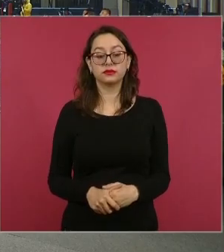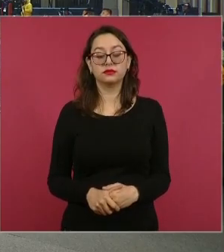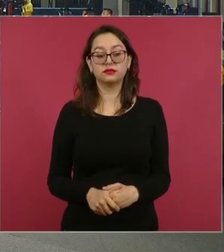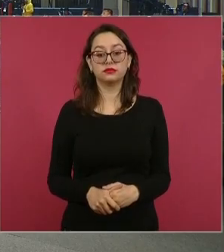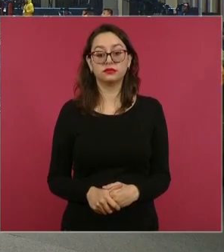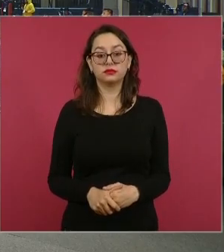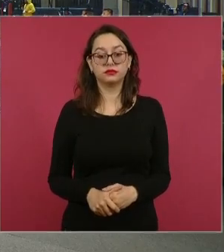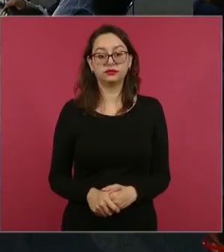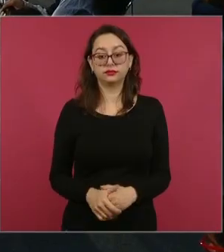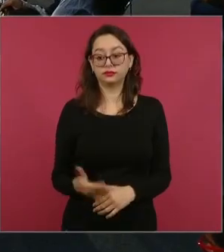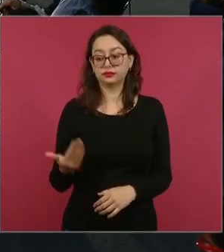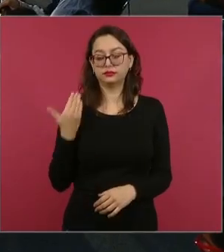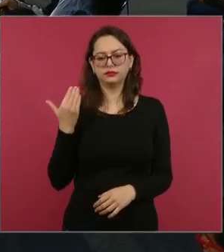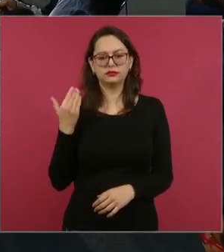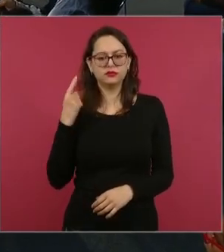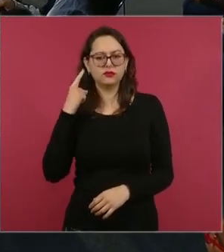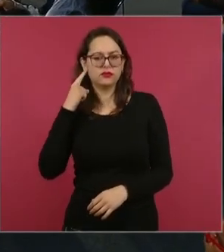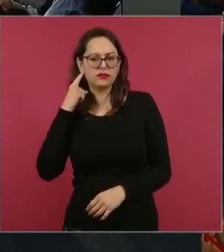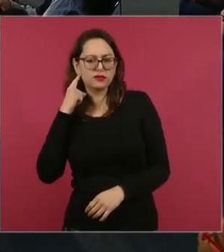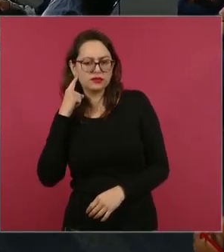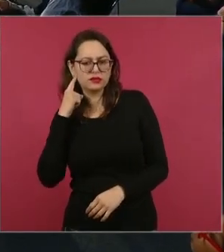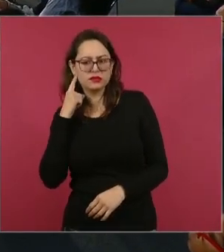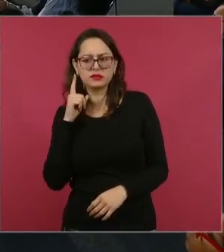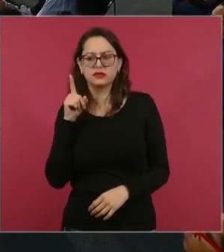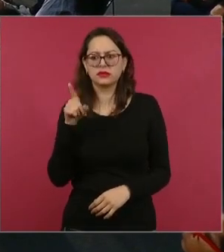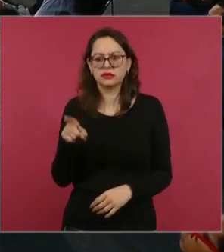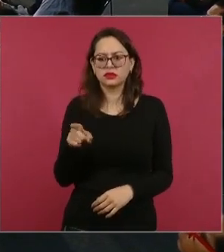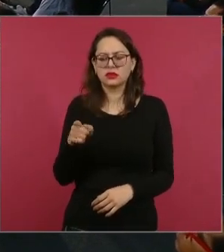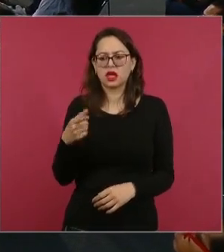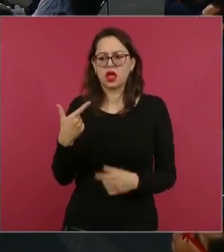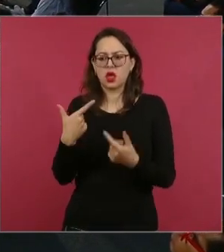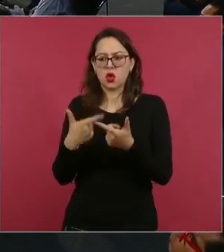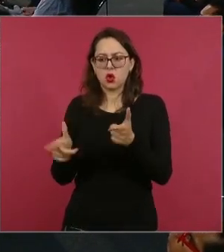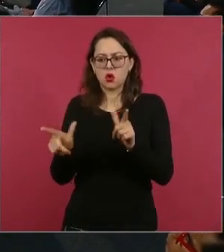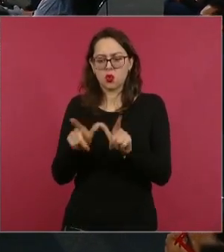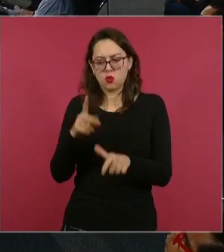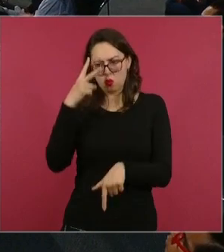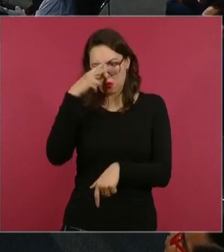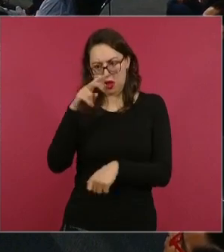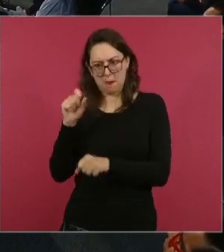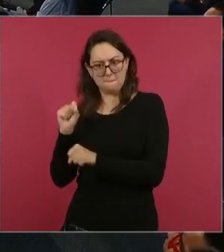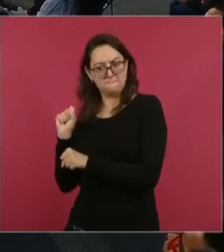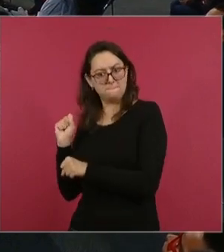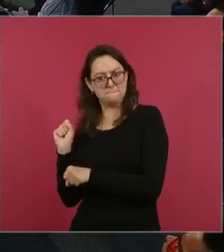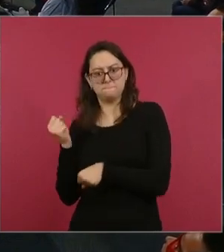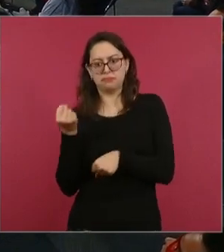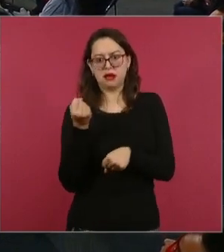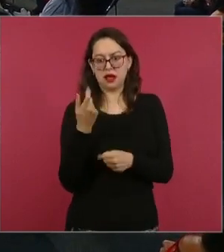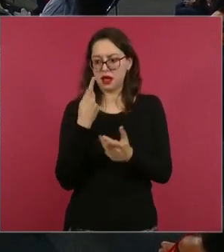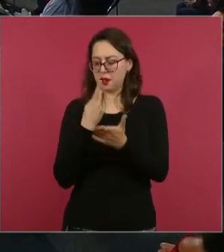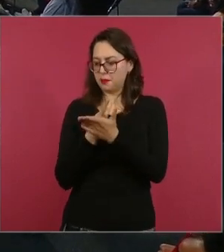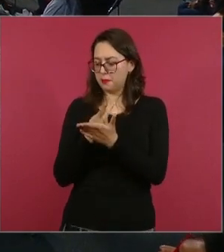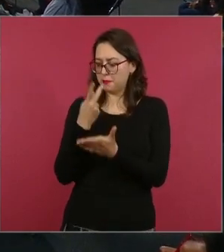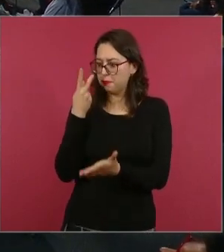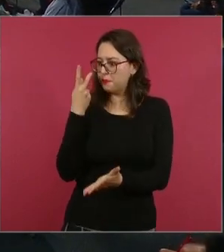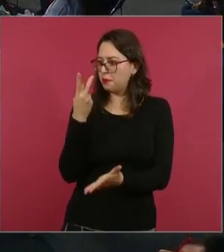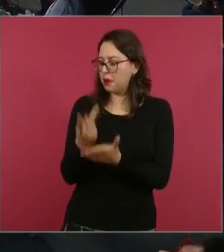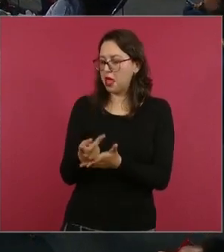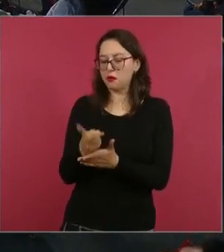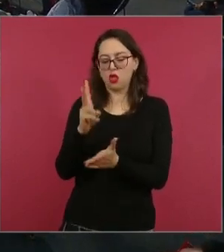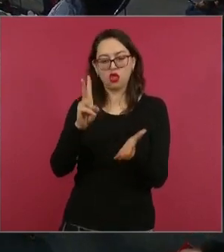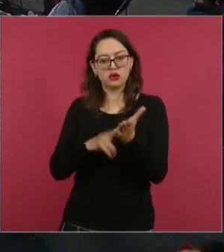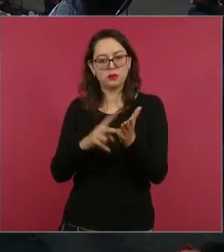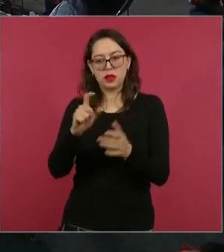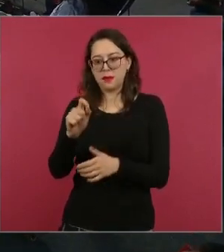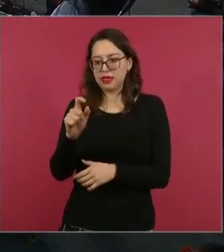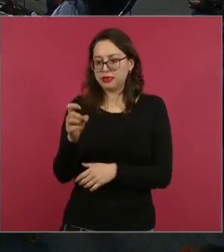recientes nos enteramos que la selección mexicana de béisbol pues se ha hecho acredor al premio nacional eh del deporte eh 2023